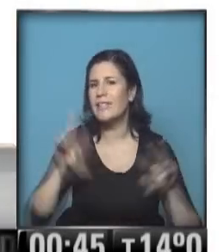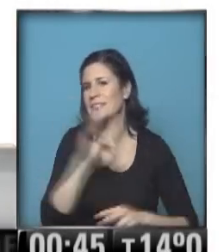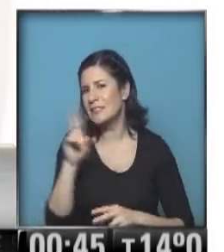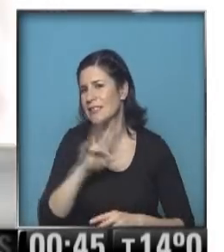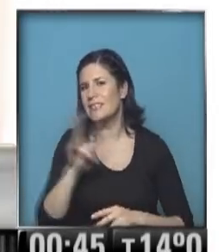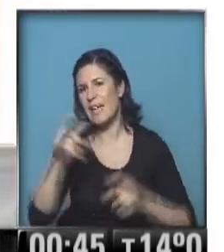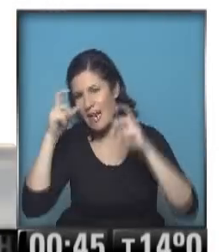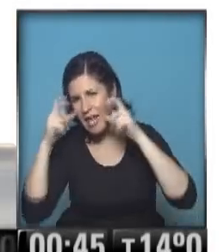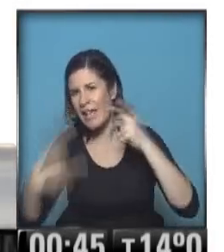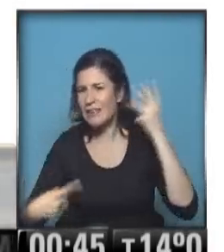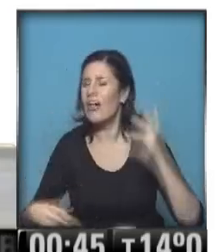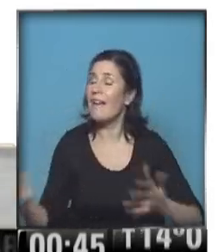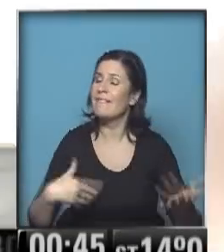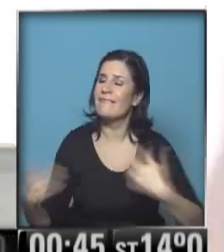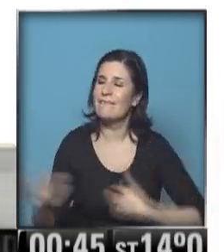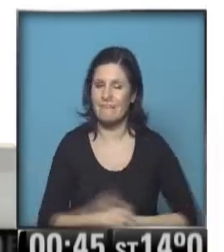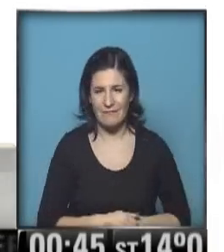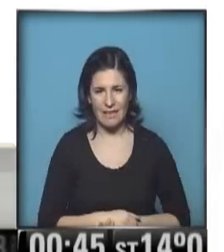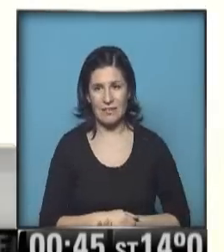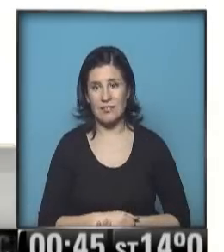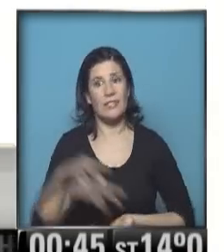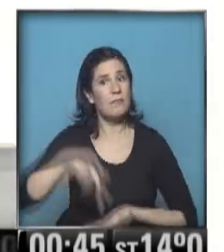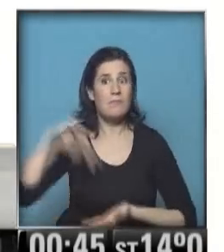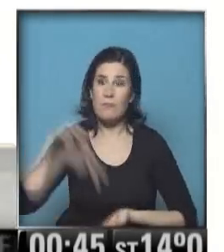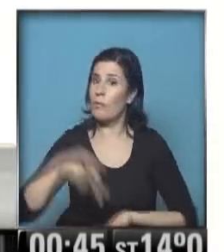y otra cosa. Y bueno, loco, si se meten en el pop, se la va a